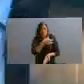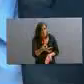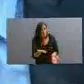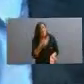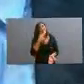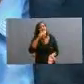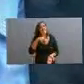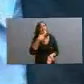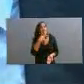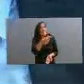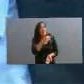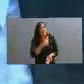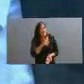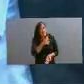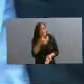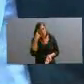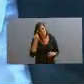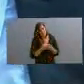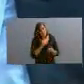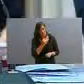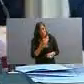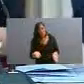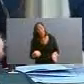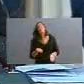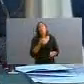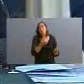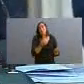Pero, bueno, bien,